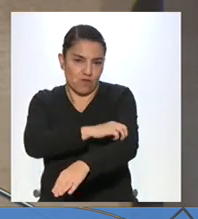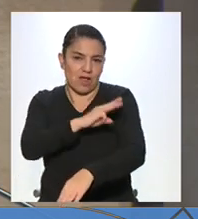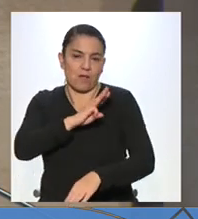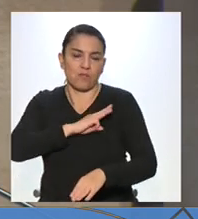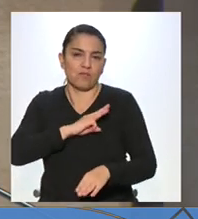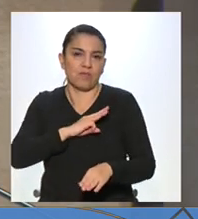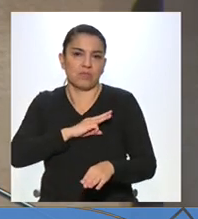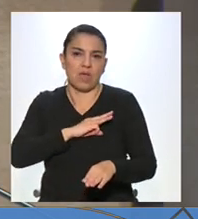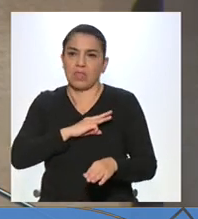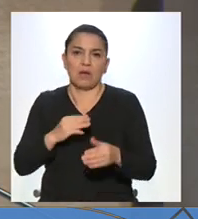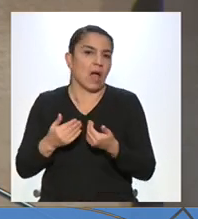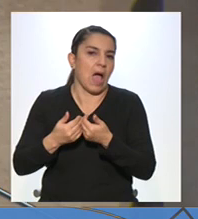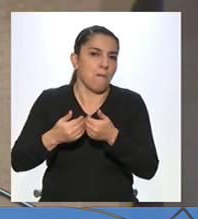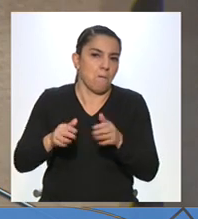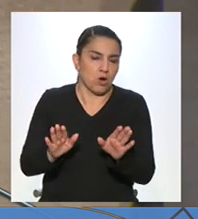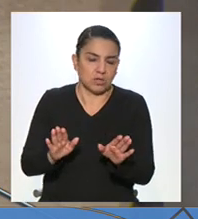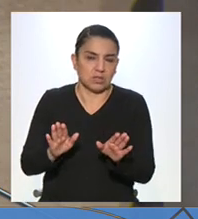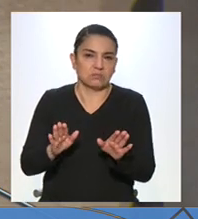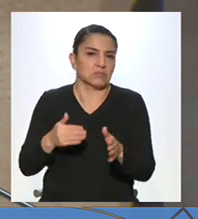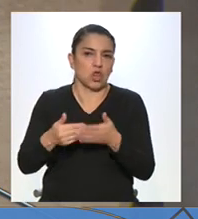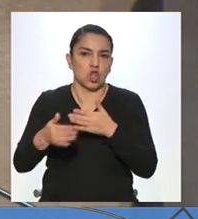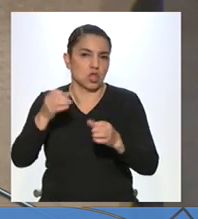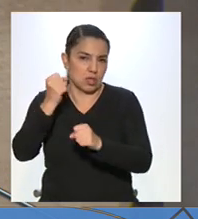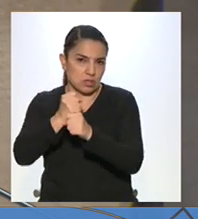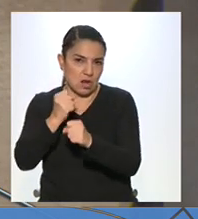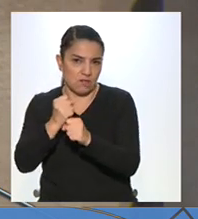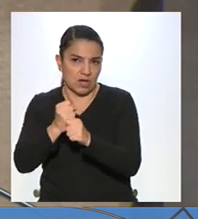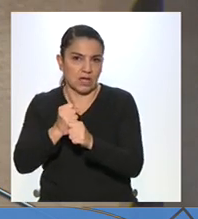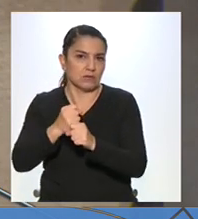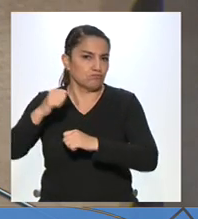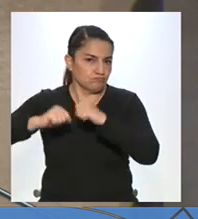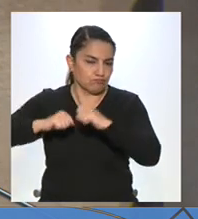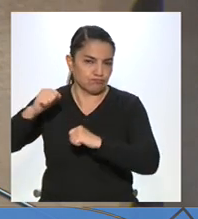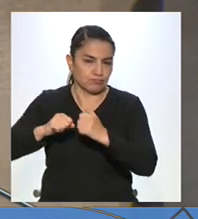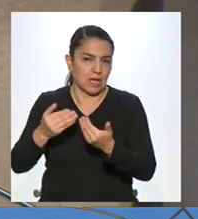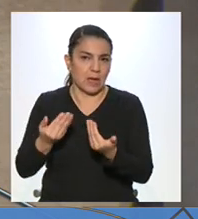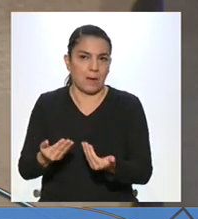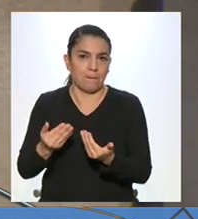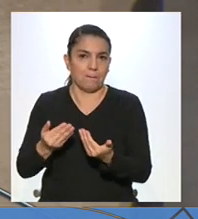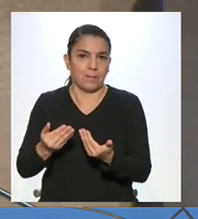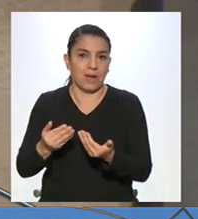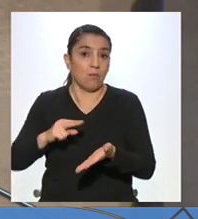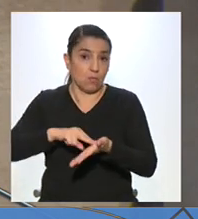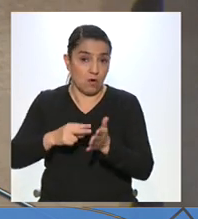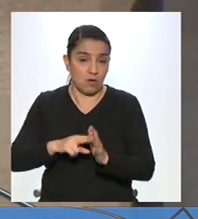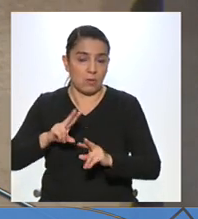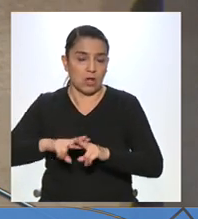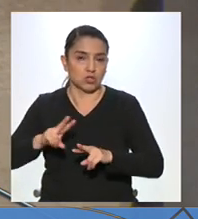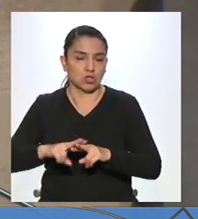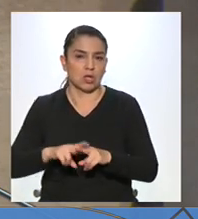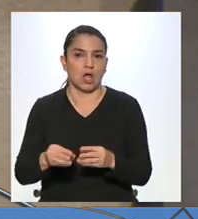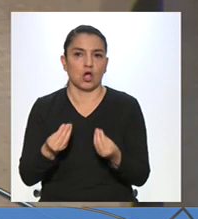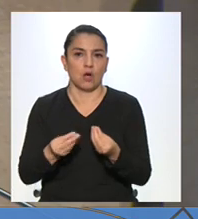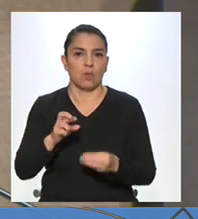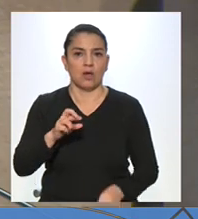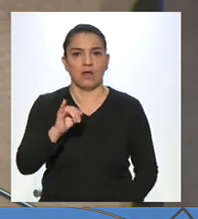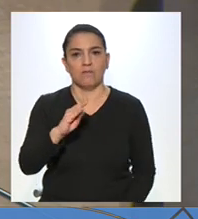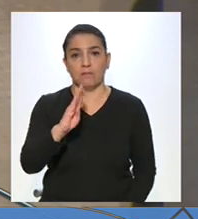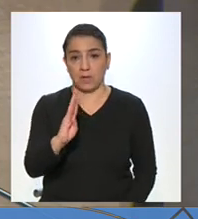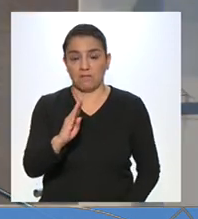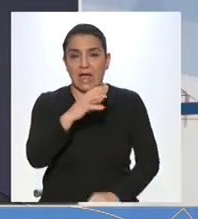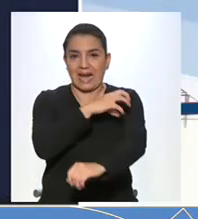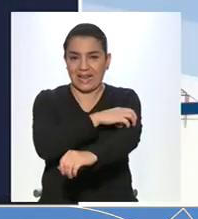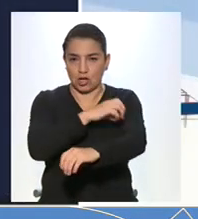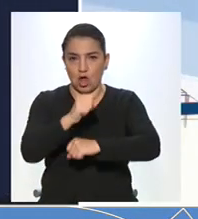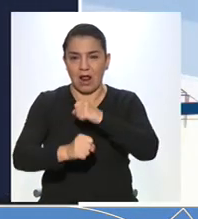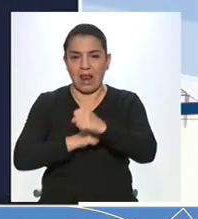la producción o se efectúen las transacciones. Para subsanar esta dificultad, se ha aproximado a la distribución del PIB regional anual usando información